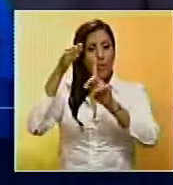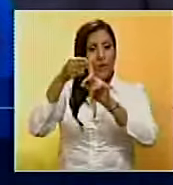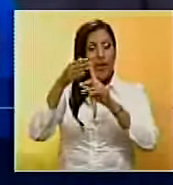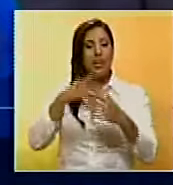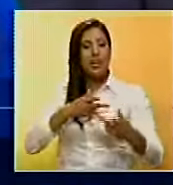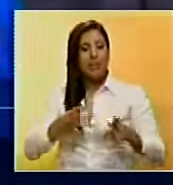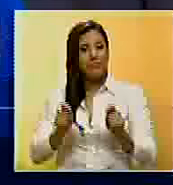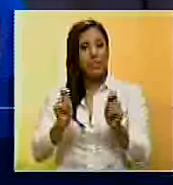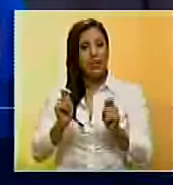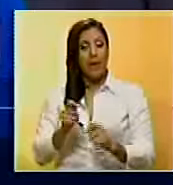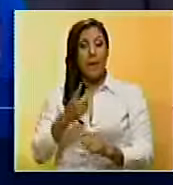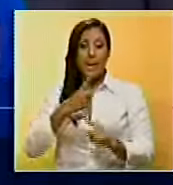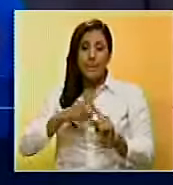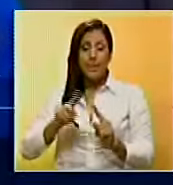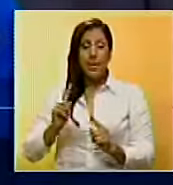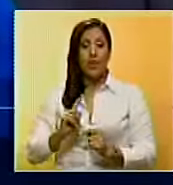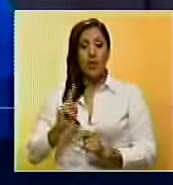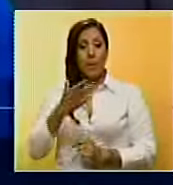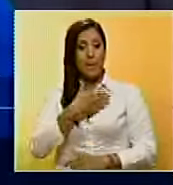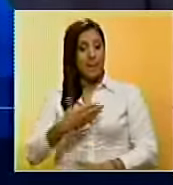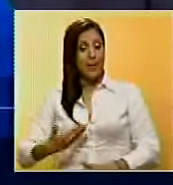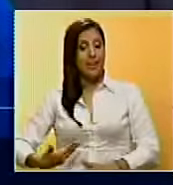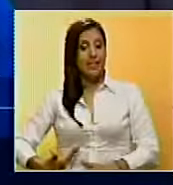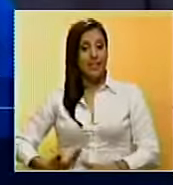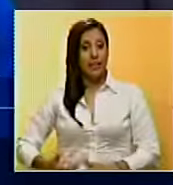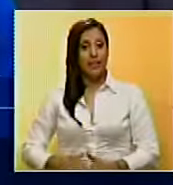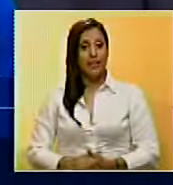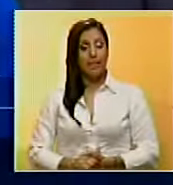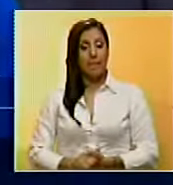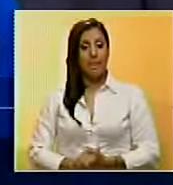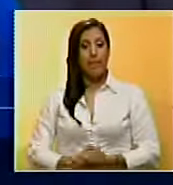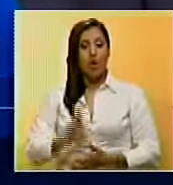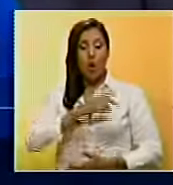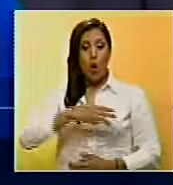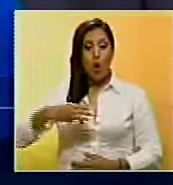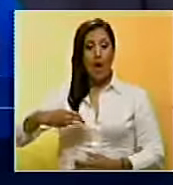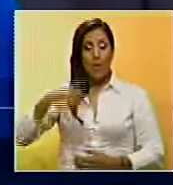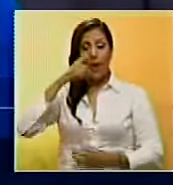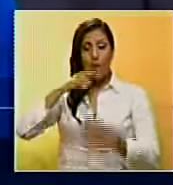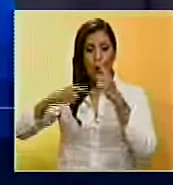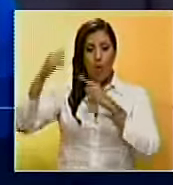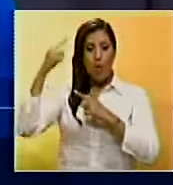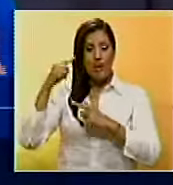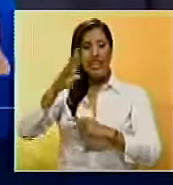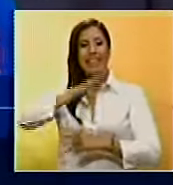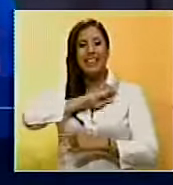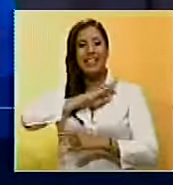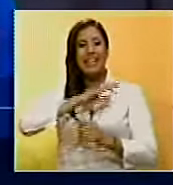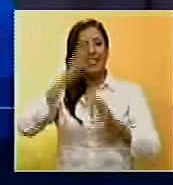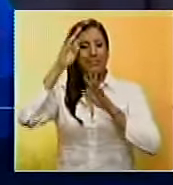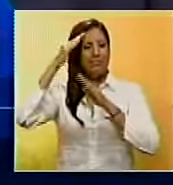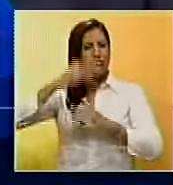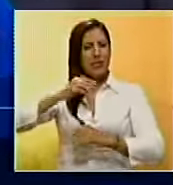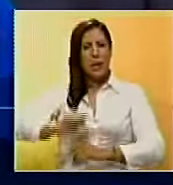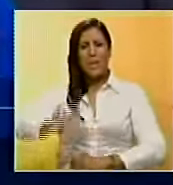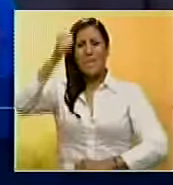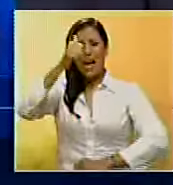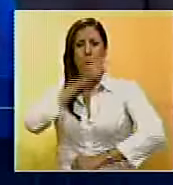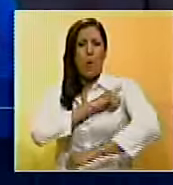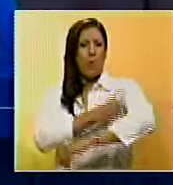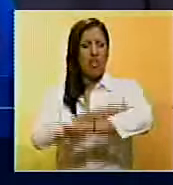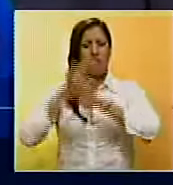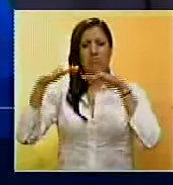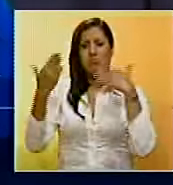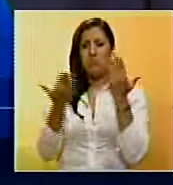sus pretensiones. Bien lo dijo el presidente Barack Hussein Obama el año pasado: tenemos el ejército más poderoso del mundo